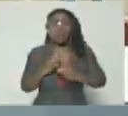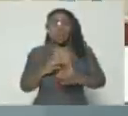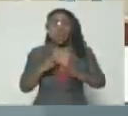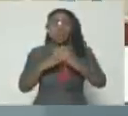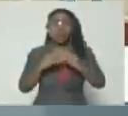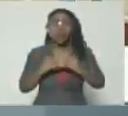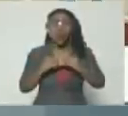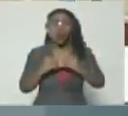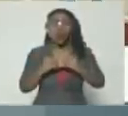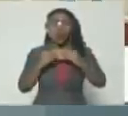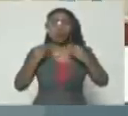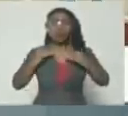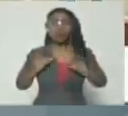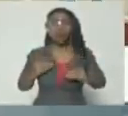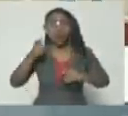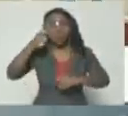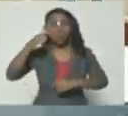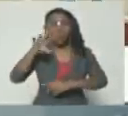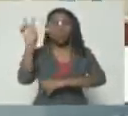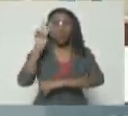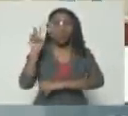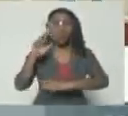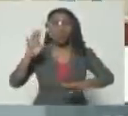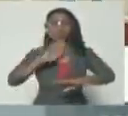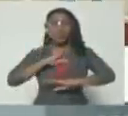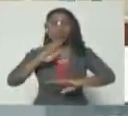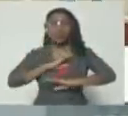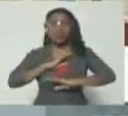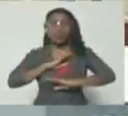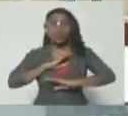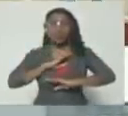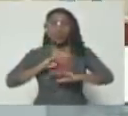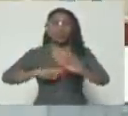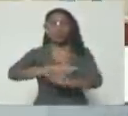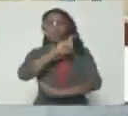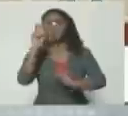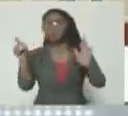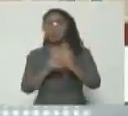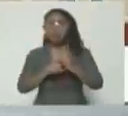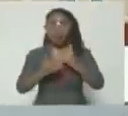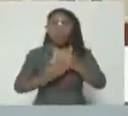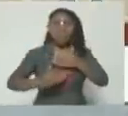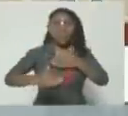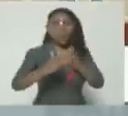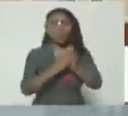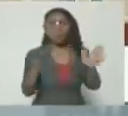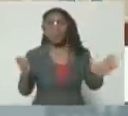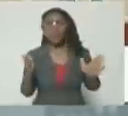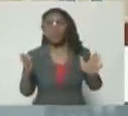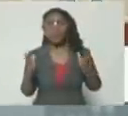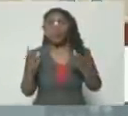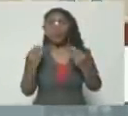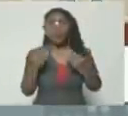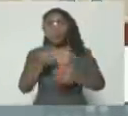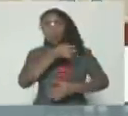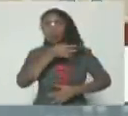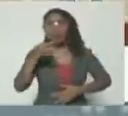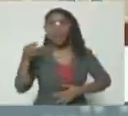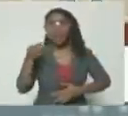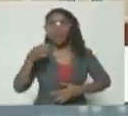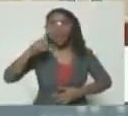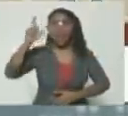de Venezuela. Primera vocación, satisfacer plena y ampliamente, con mucha calidad,